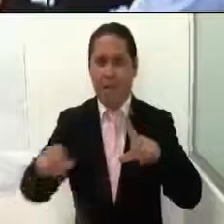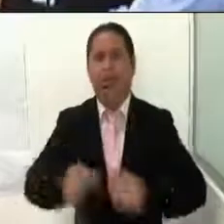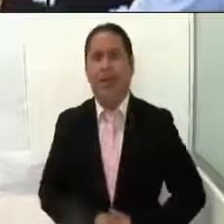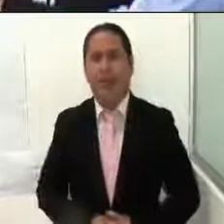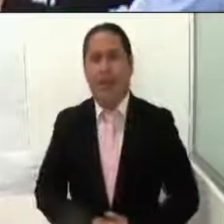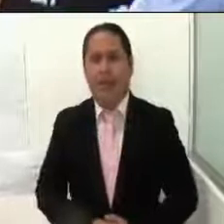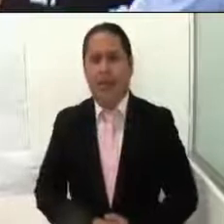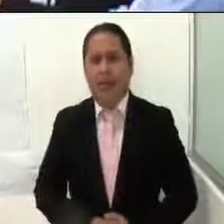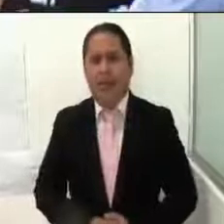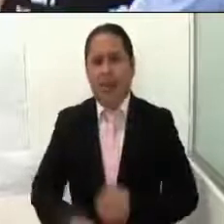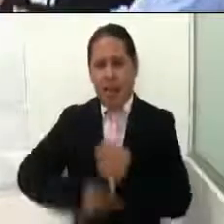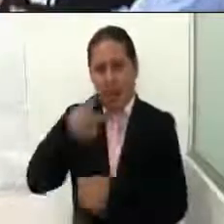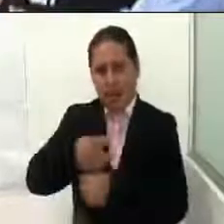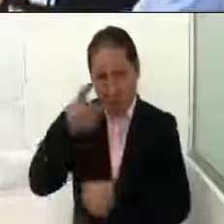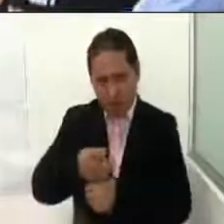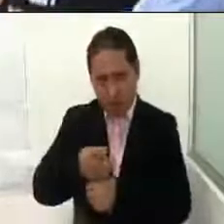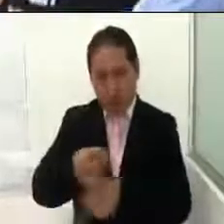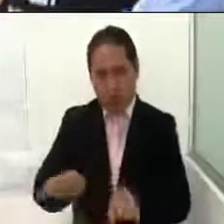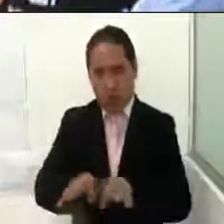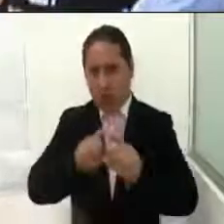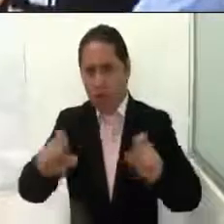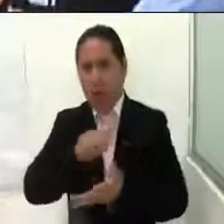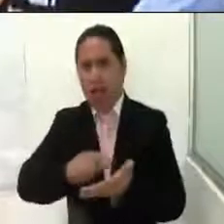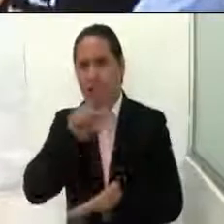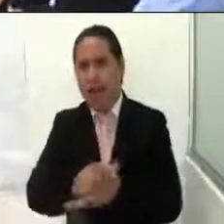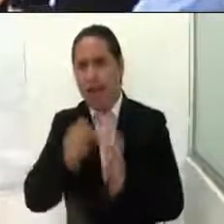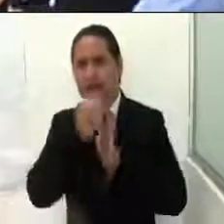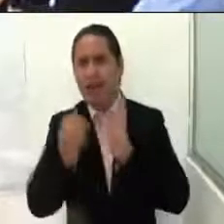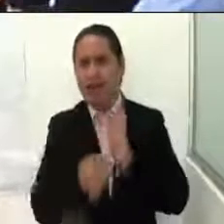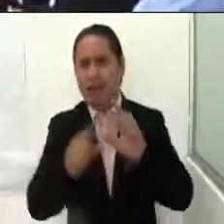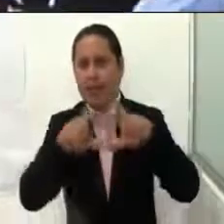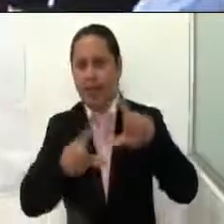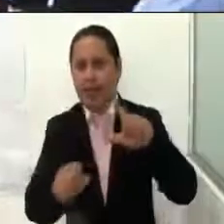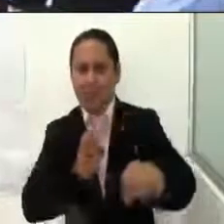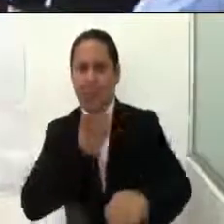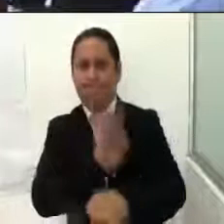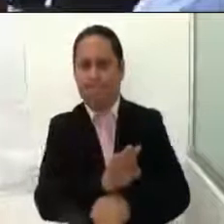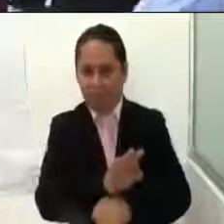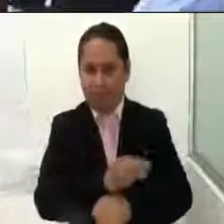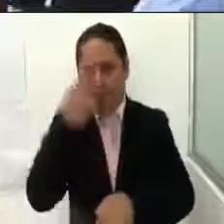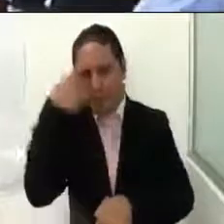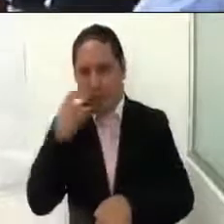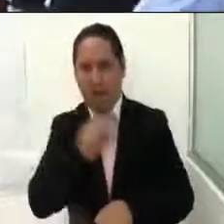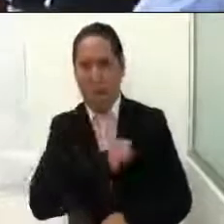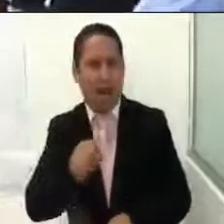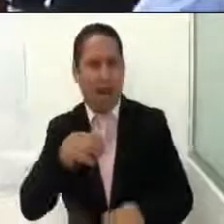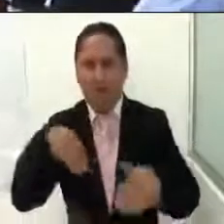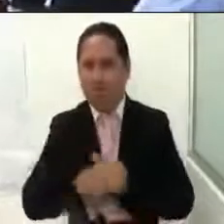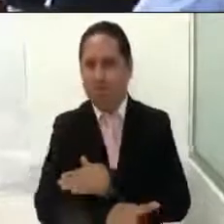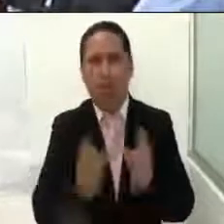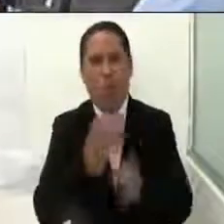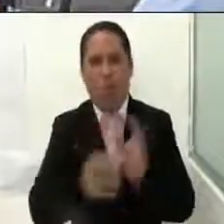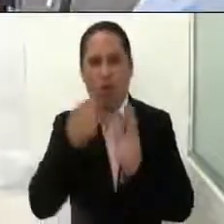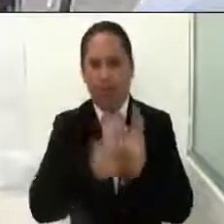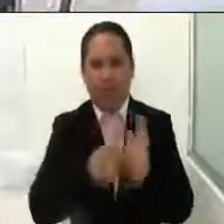segundo transitorio de la ley general del sistema nacional anticorrupción se expidió la ley orgánica del tribunal